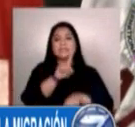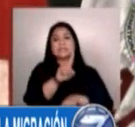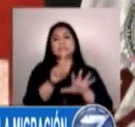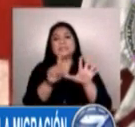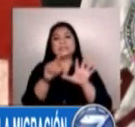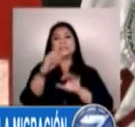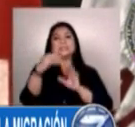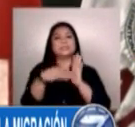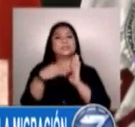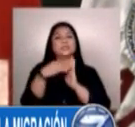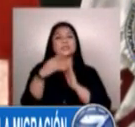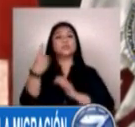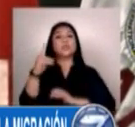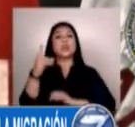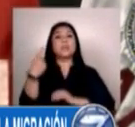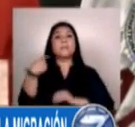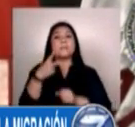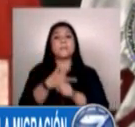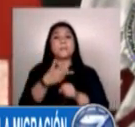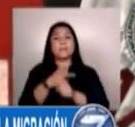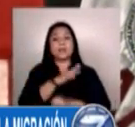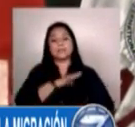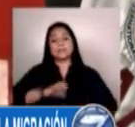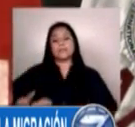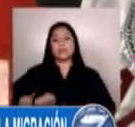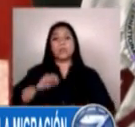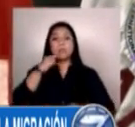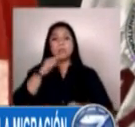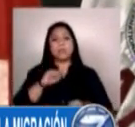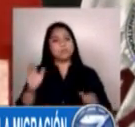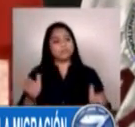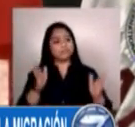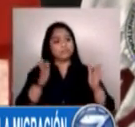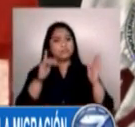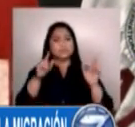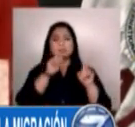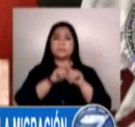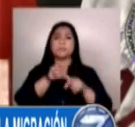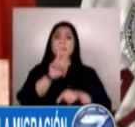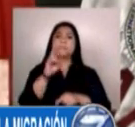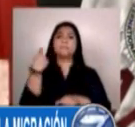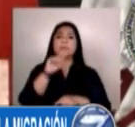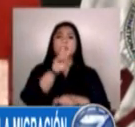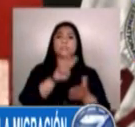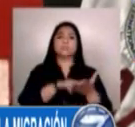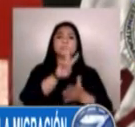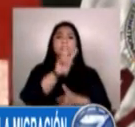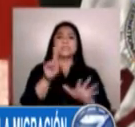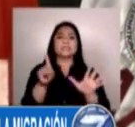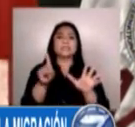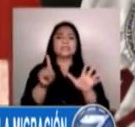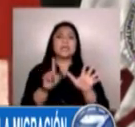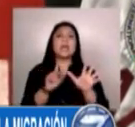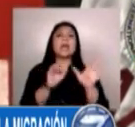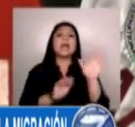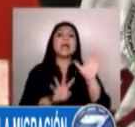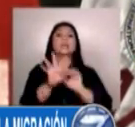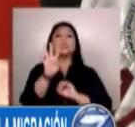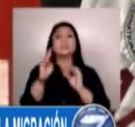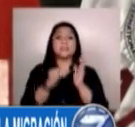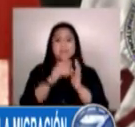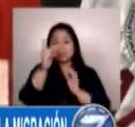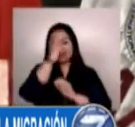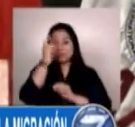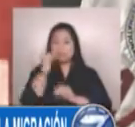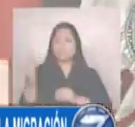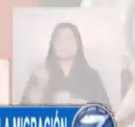millones de dólares para Guatemala y El Salvador, lo que generaría para el 2026 unos 14.000 empleos entre